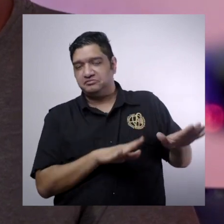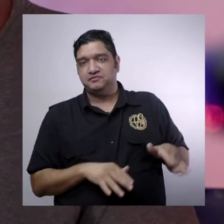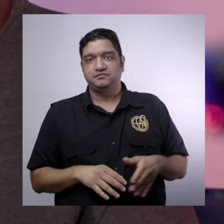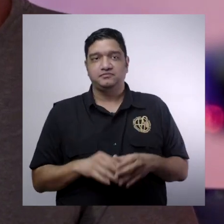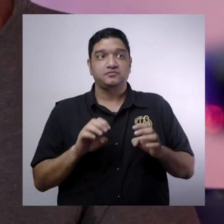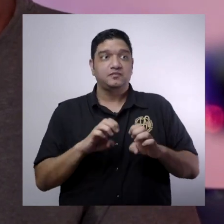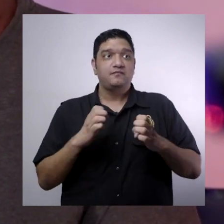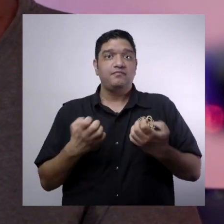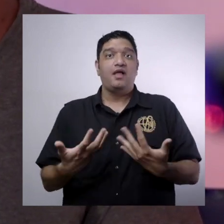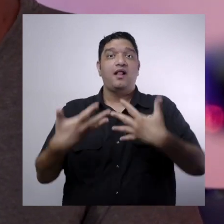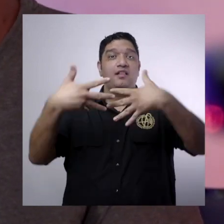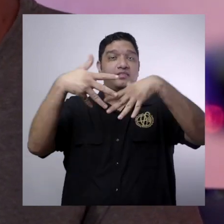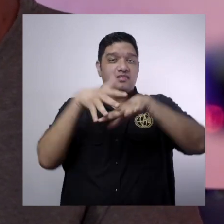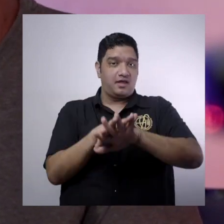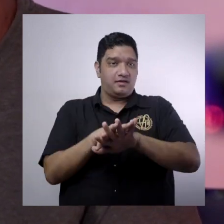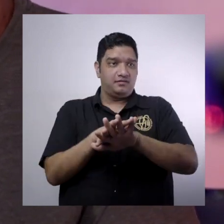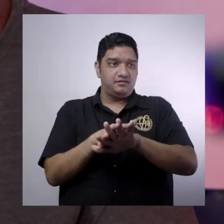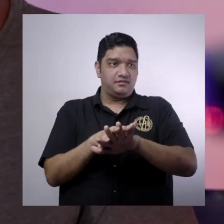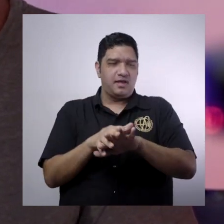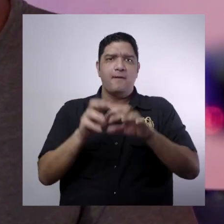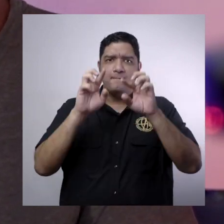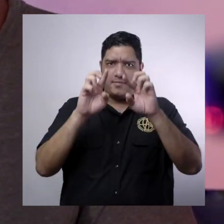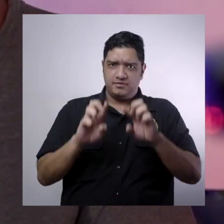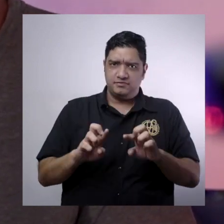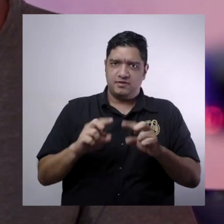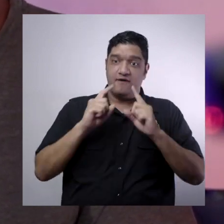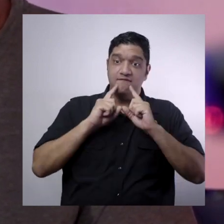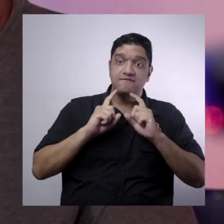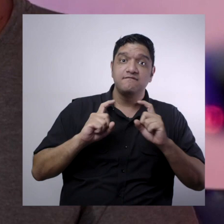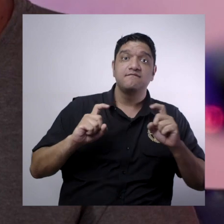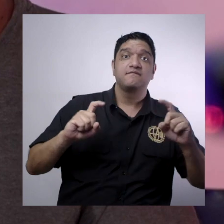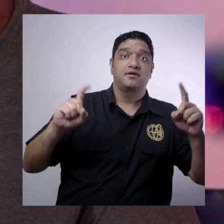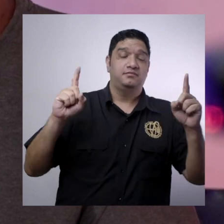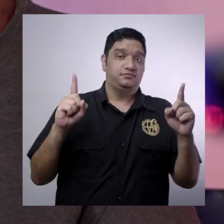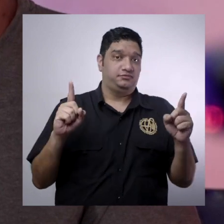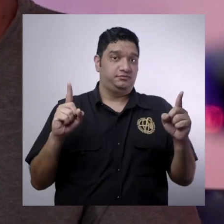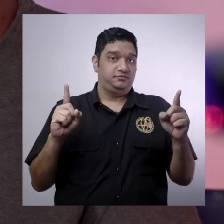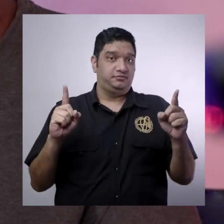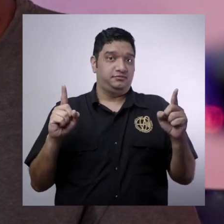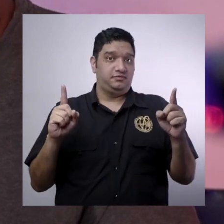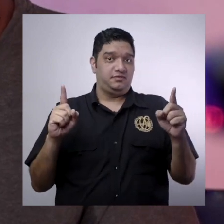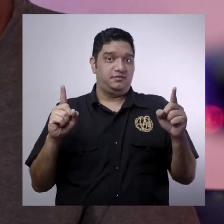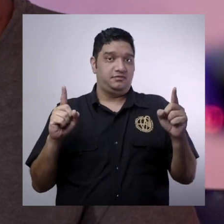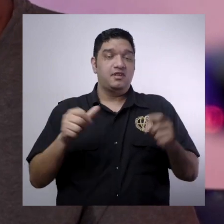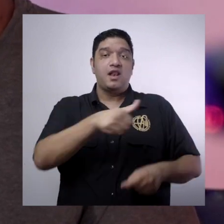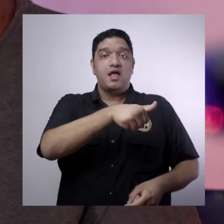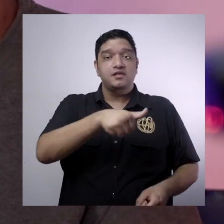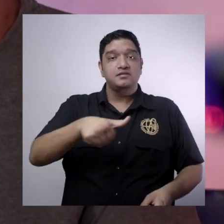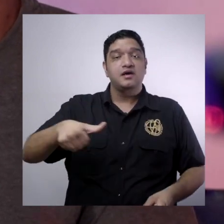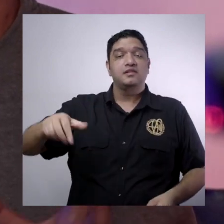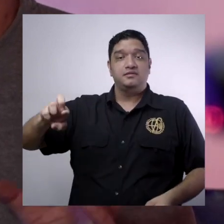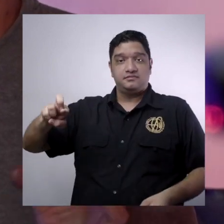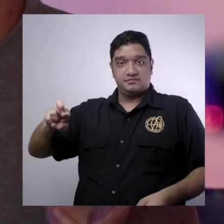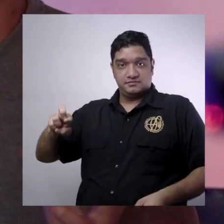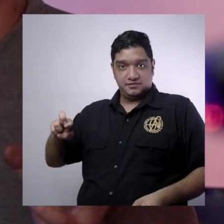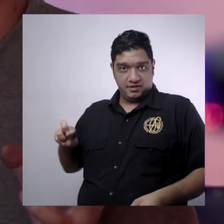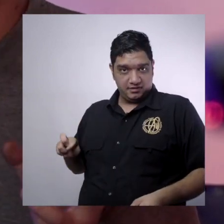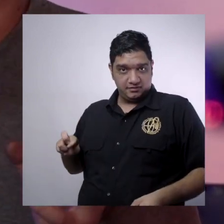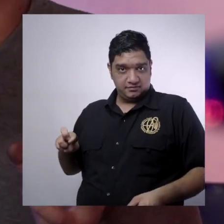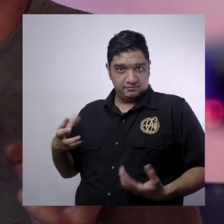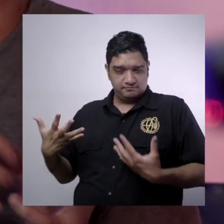de grandes nombres del arte, de la plástica,